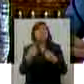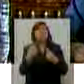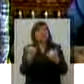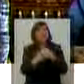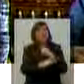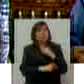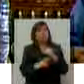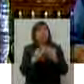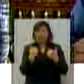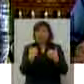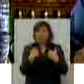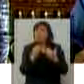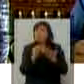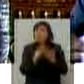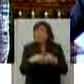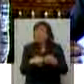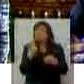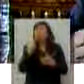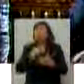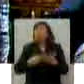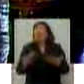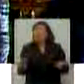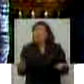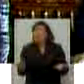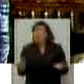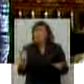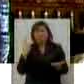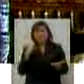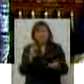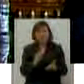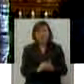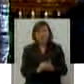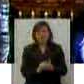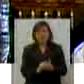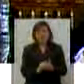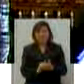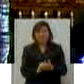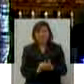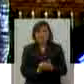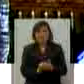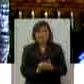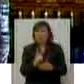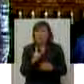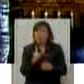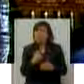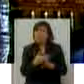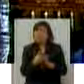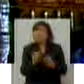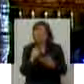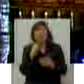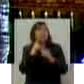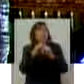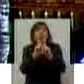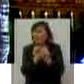país tiene que tener prelación y para qué señor presidente Para qué para que de una manera inconsulta